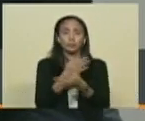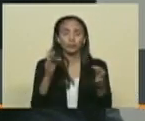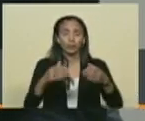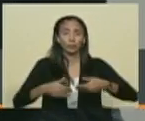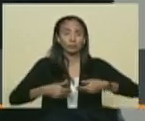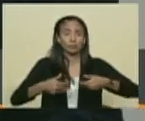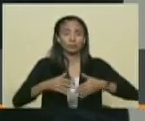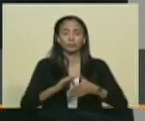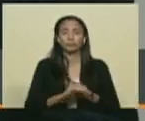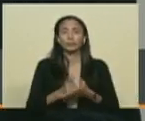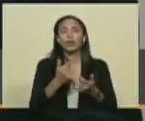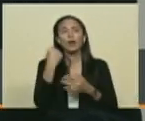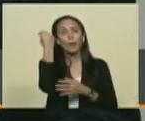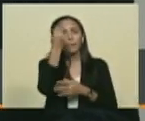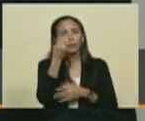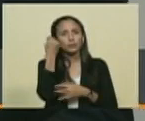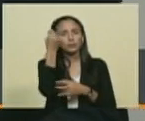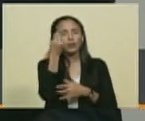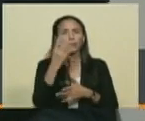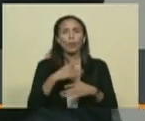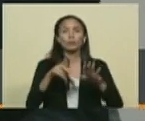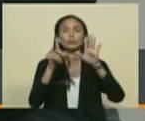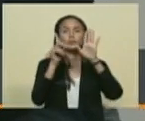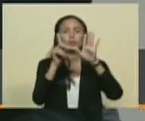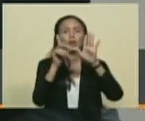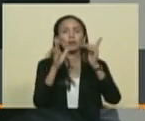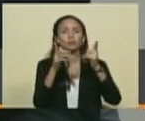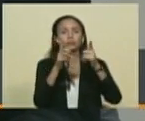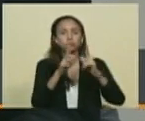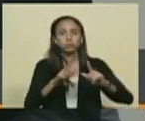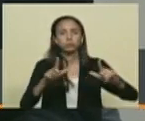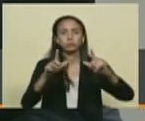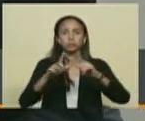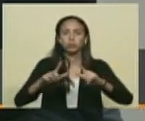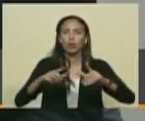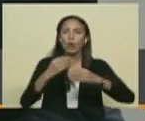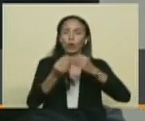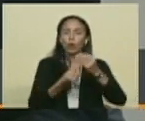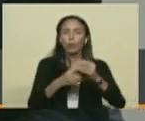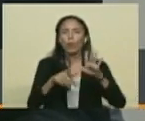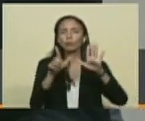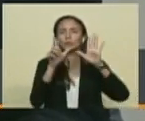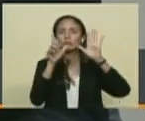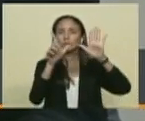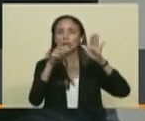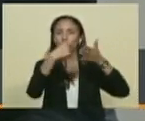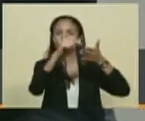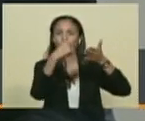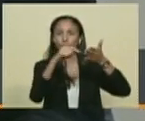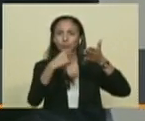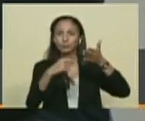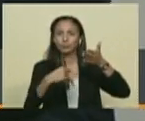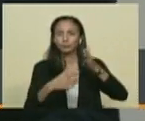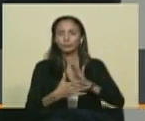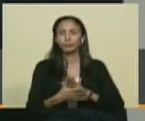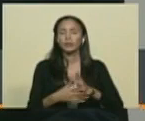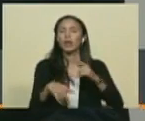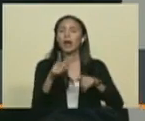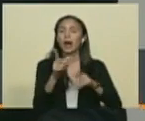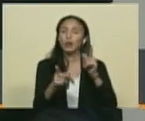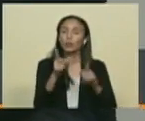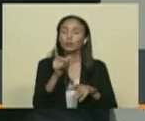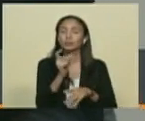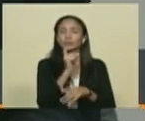bastante. Hemos considerado los 6 puntos de la agenda, los 6 puntos de la agenda que a su vez tienen elementos complejos que deben